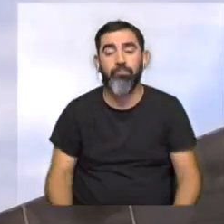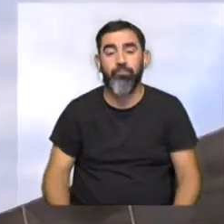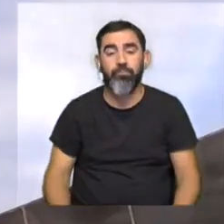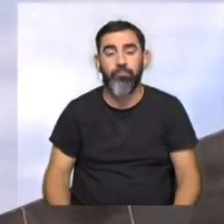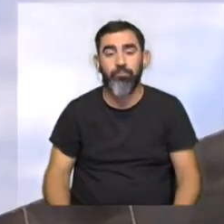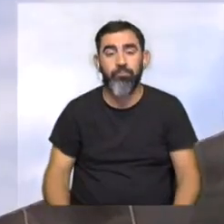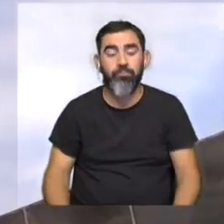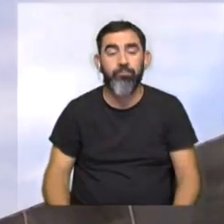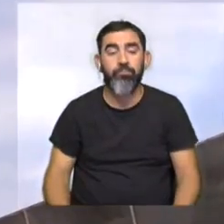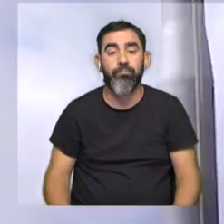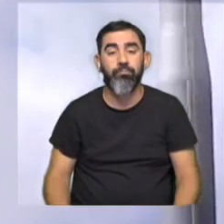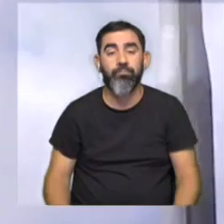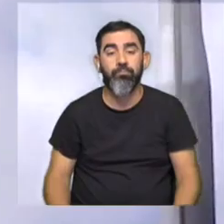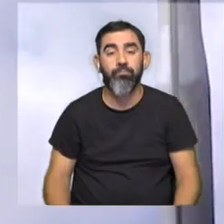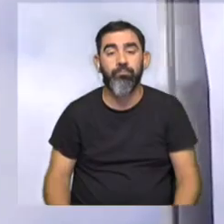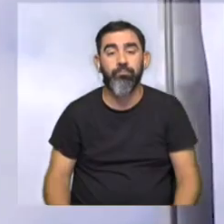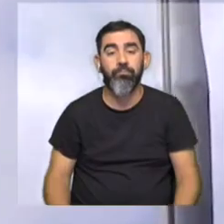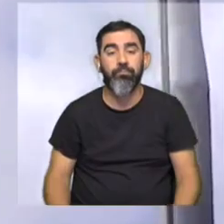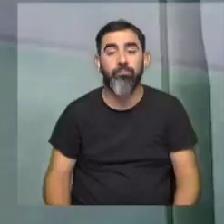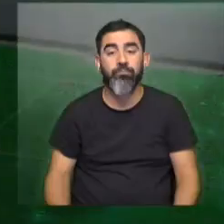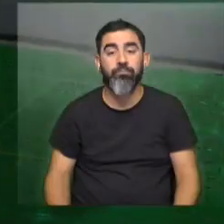Kirby llegó a esa conclusión.